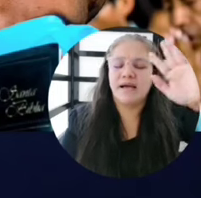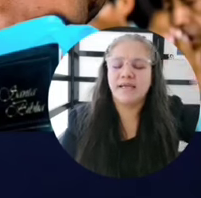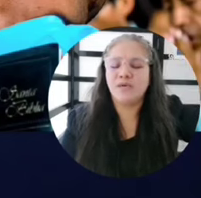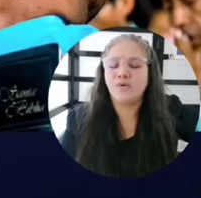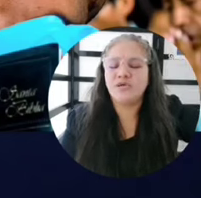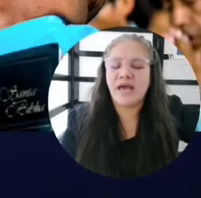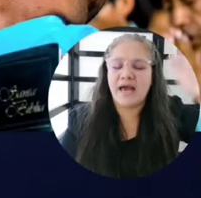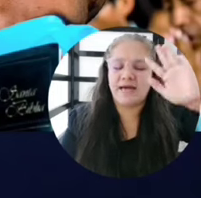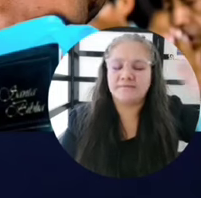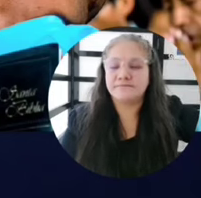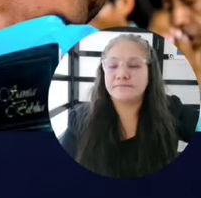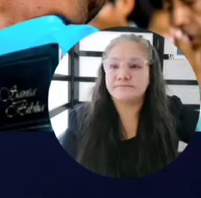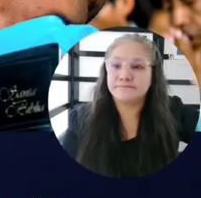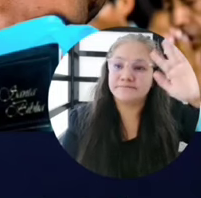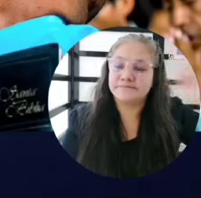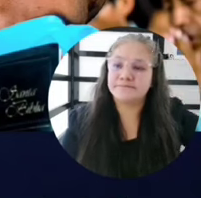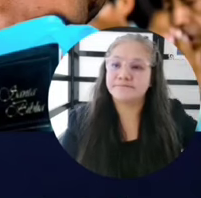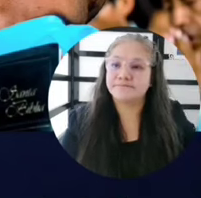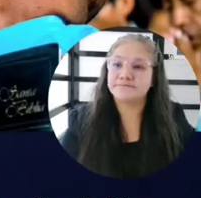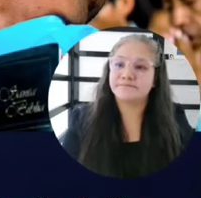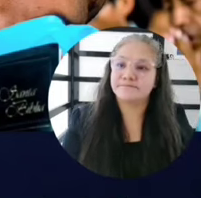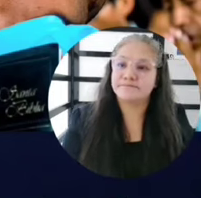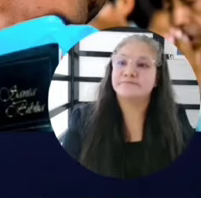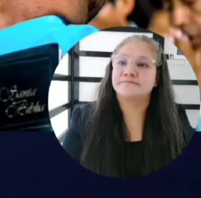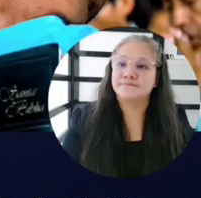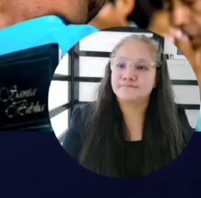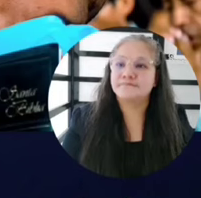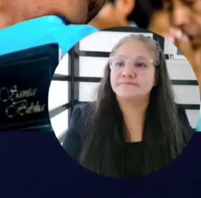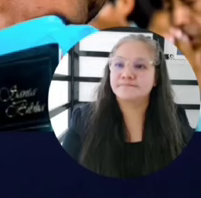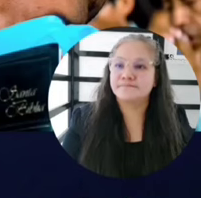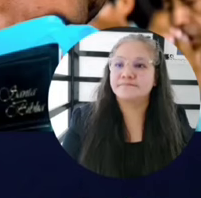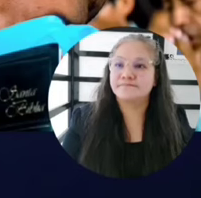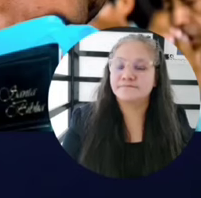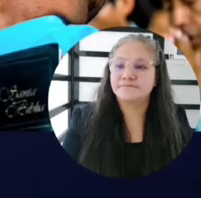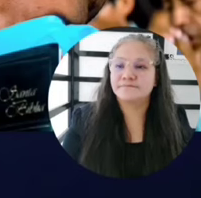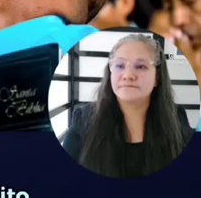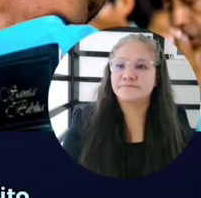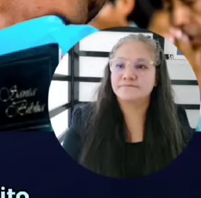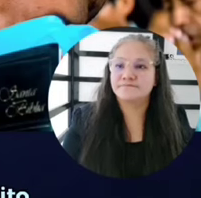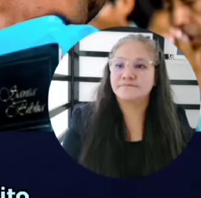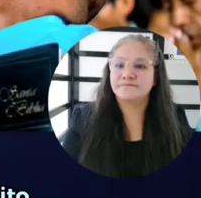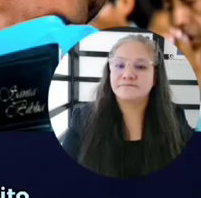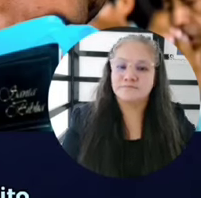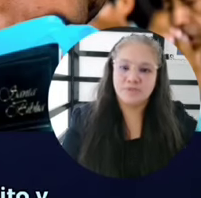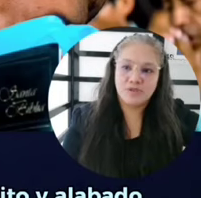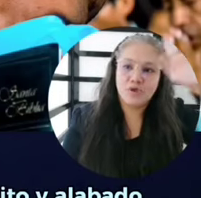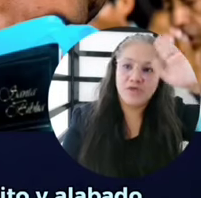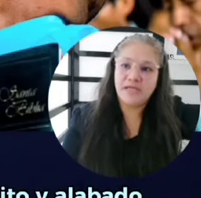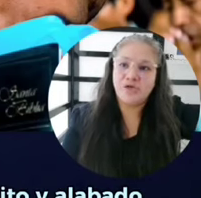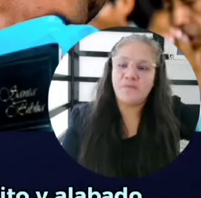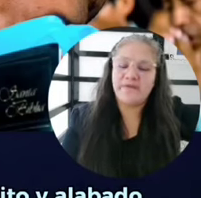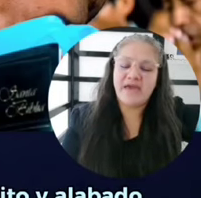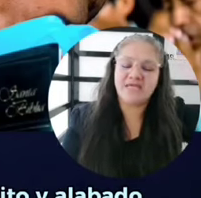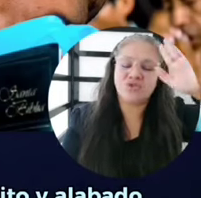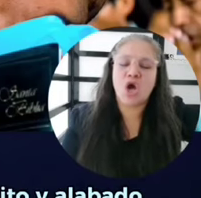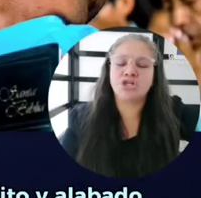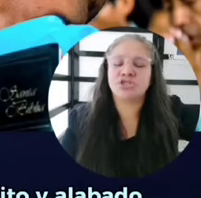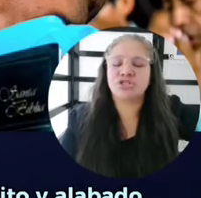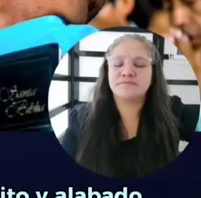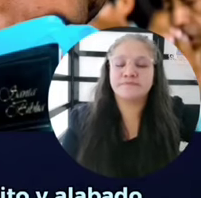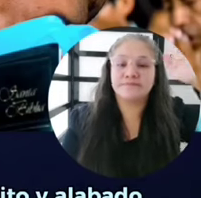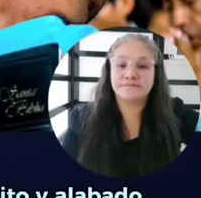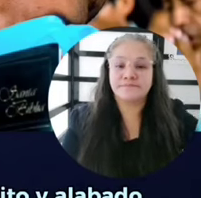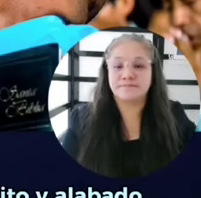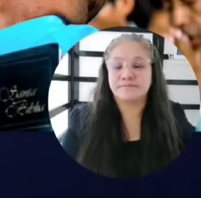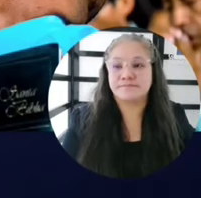un pueblo hecho otro por el poder de Dios y la autoridad de esta palabra. Bendito y alabado sea Jesús, que nos